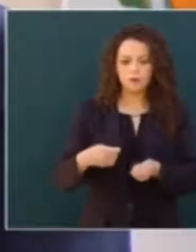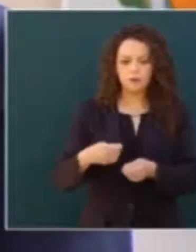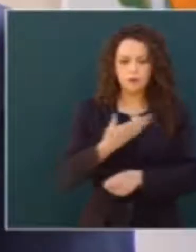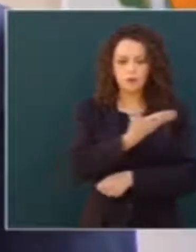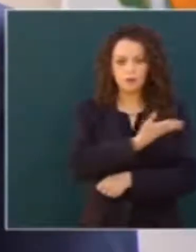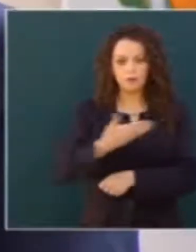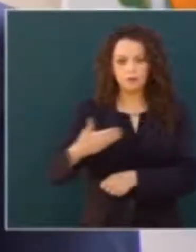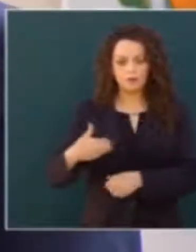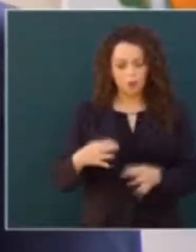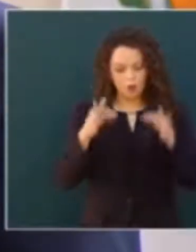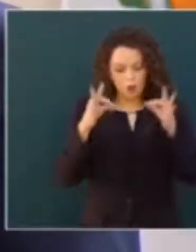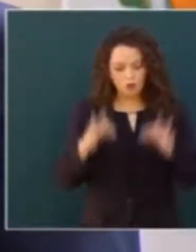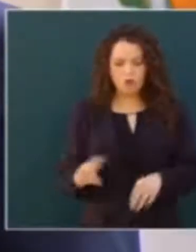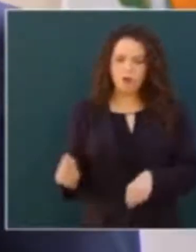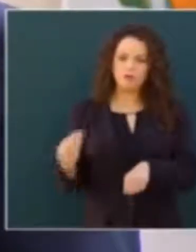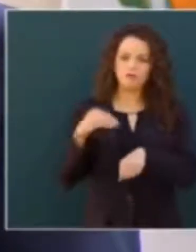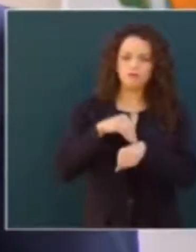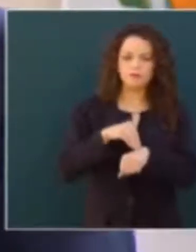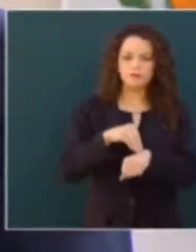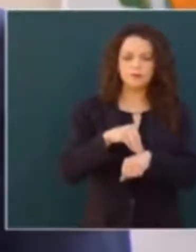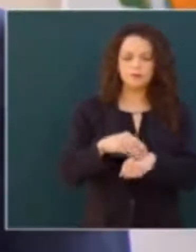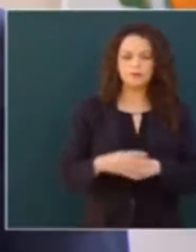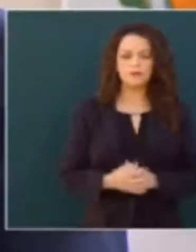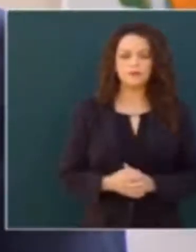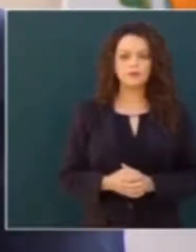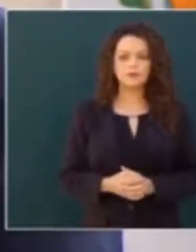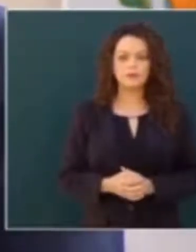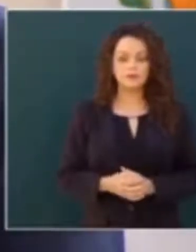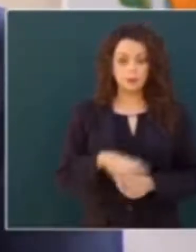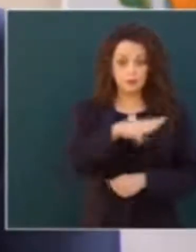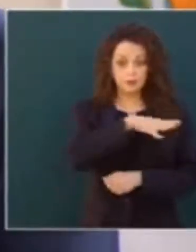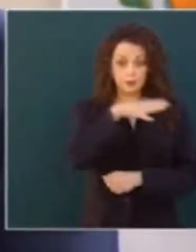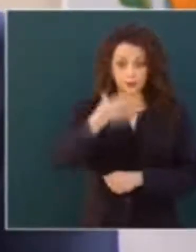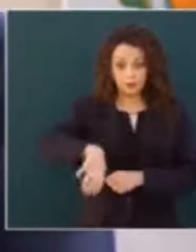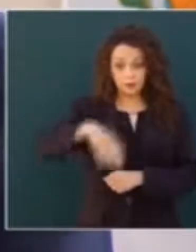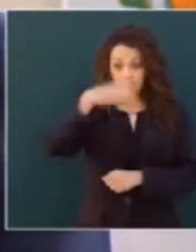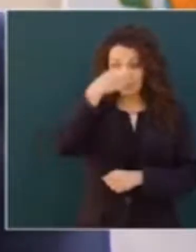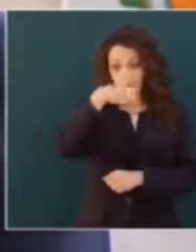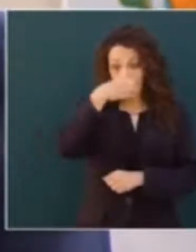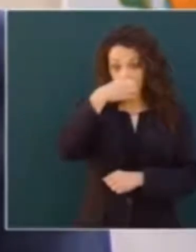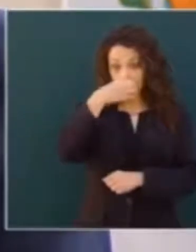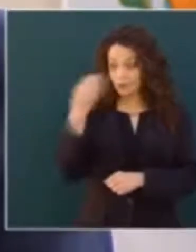formales. La llegada del general Cárdenas a la presidencia